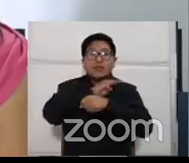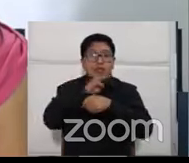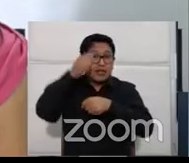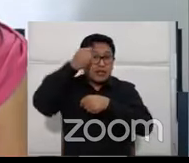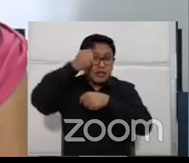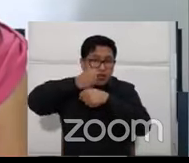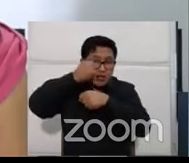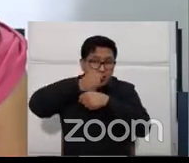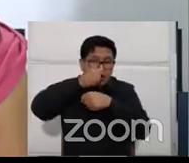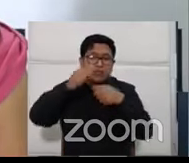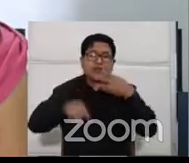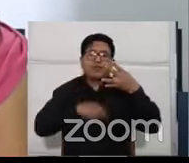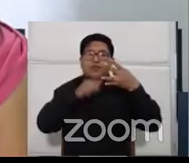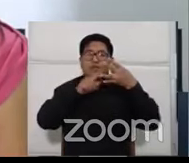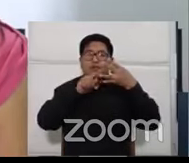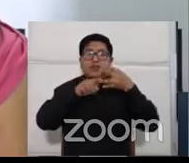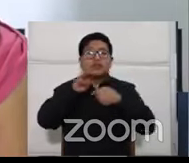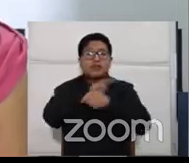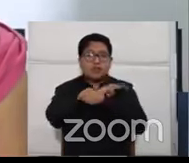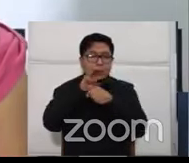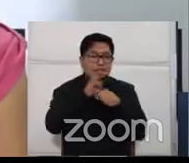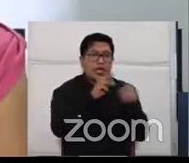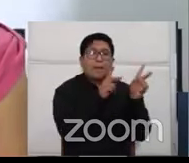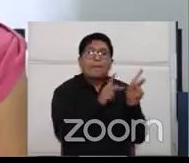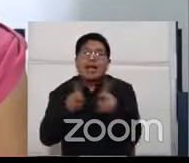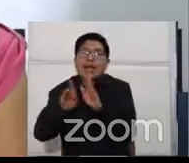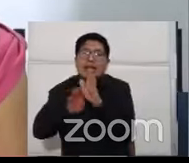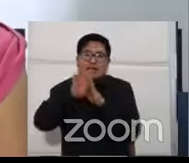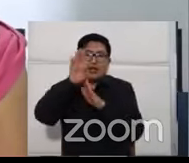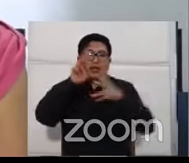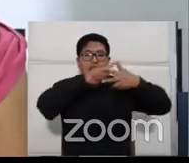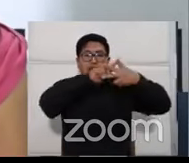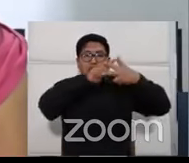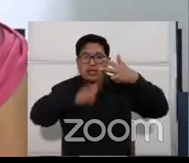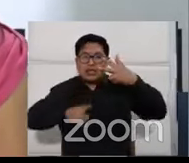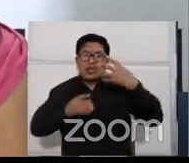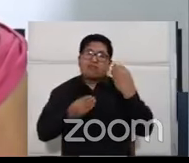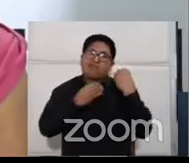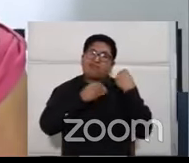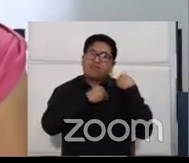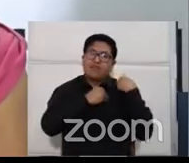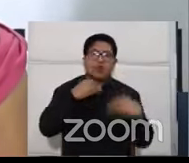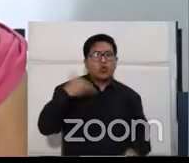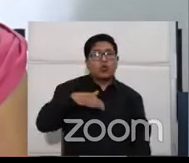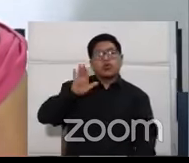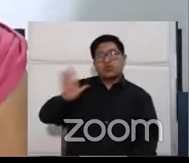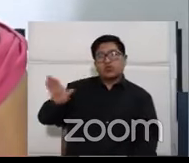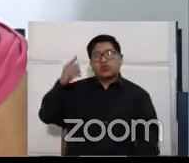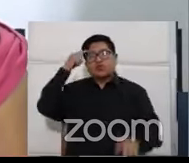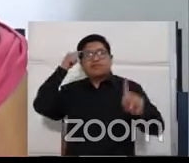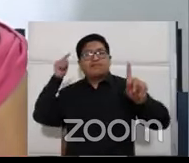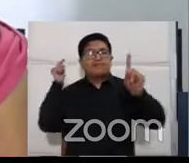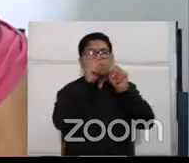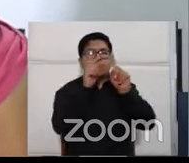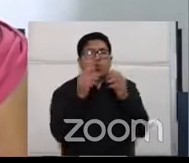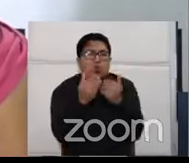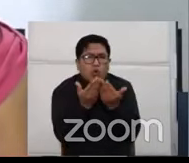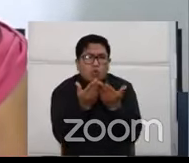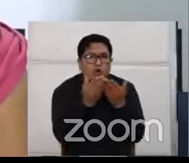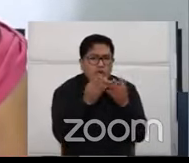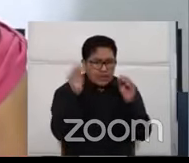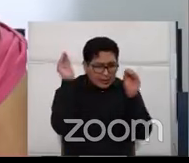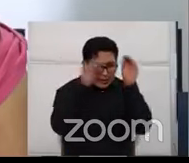social y del ministerio de planificación del desarrollo resulta un desafío el diseño e implementación de